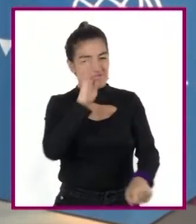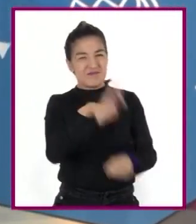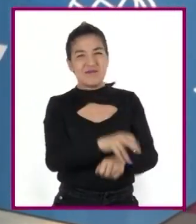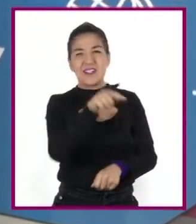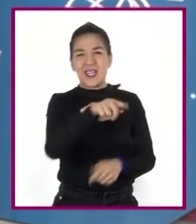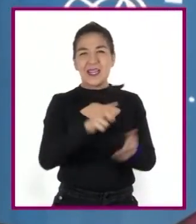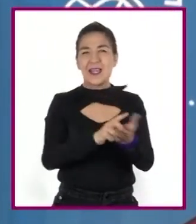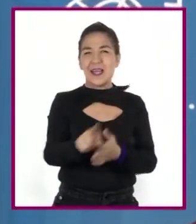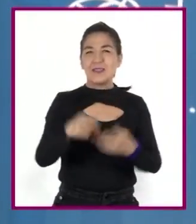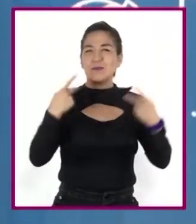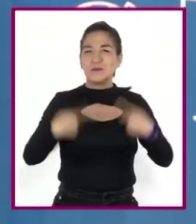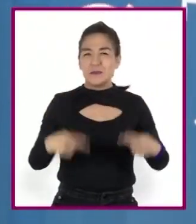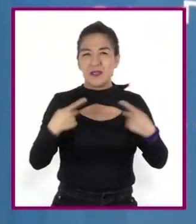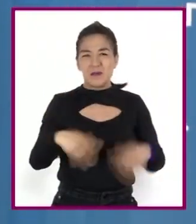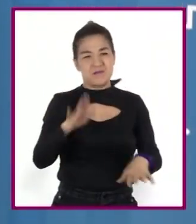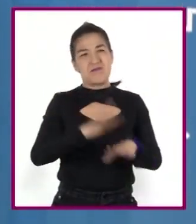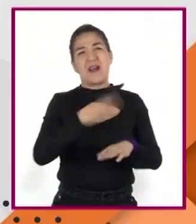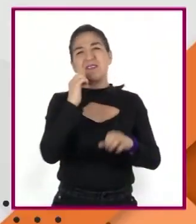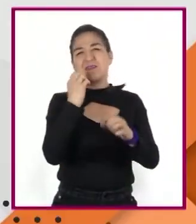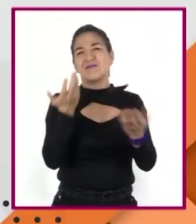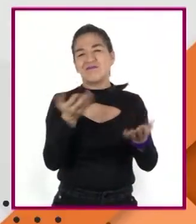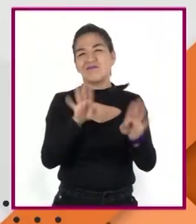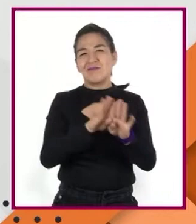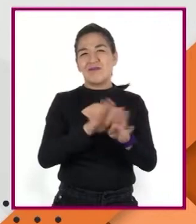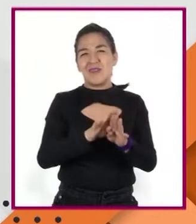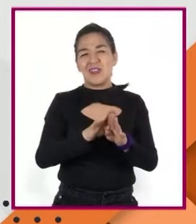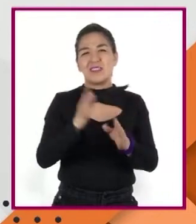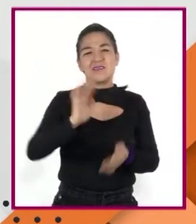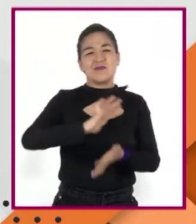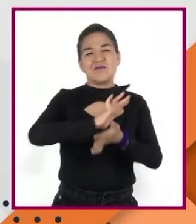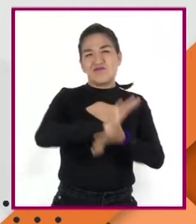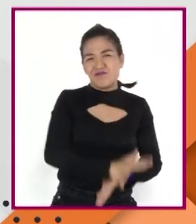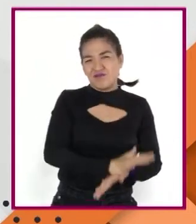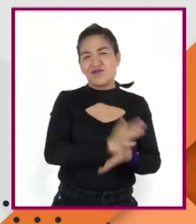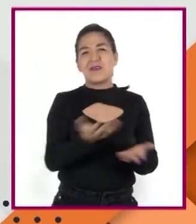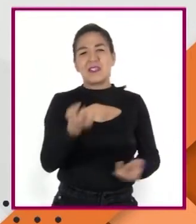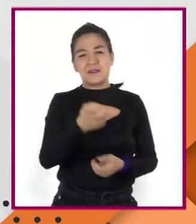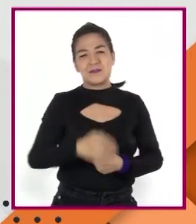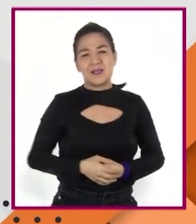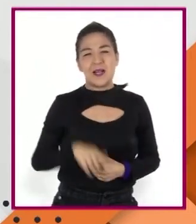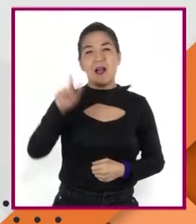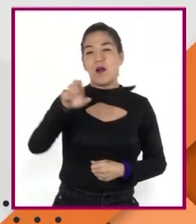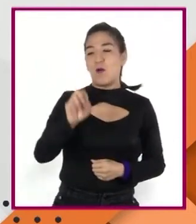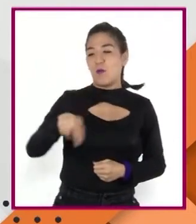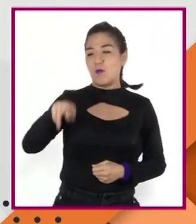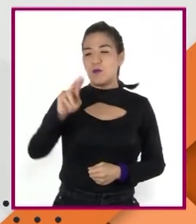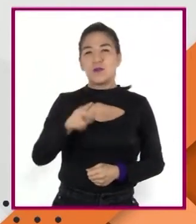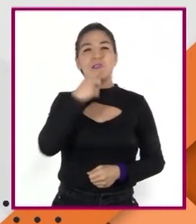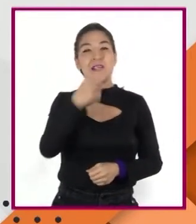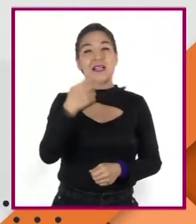derechos de las personas más vulnerables? La ONU aprobó el 10 de diciembre de